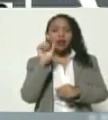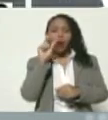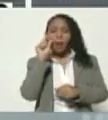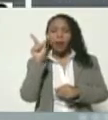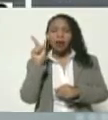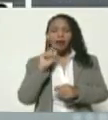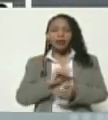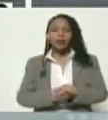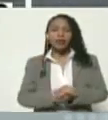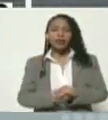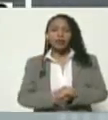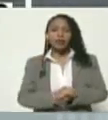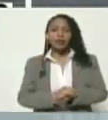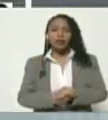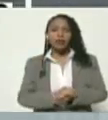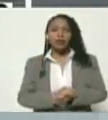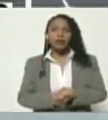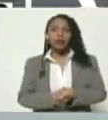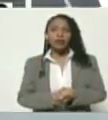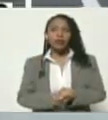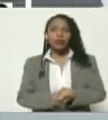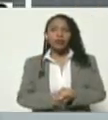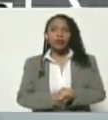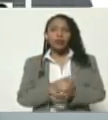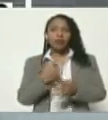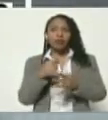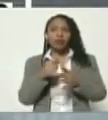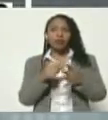pasado bonito. Estaba